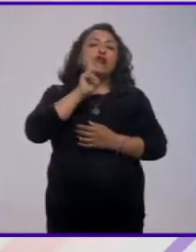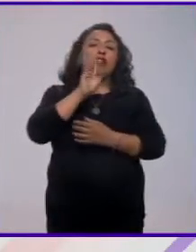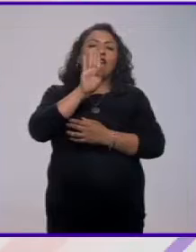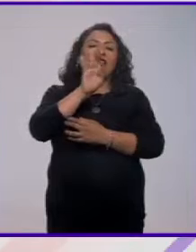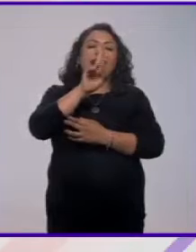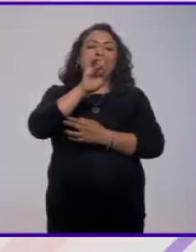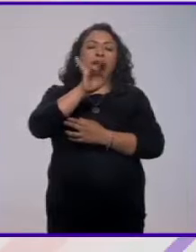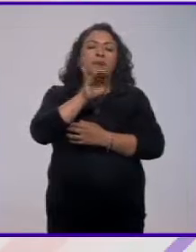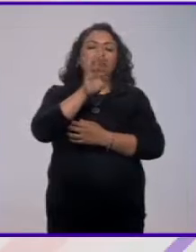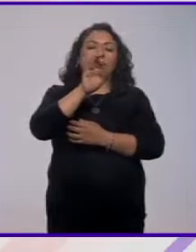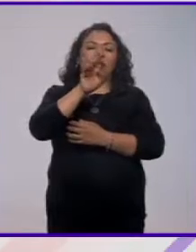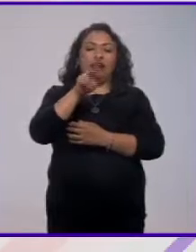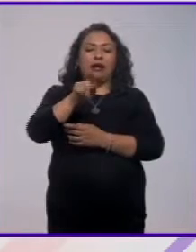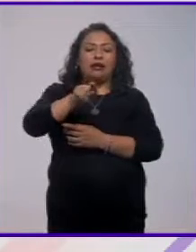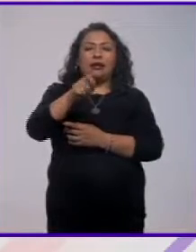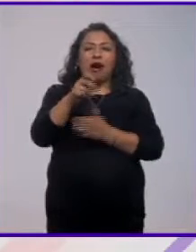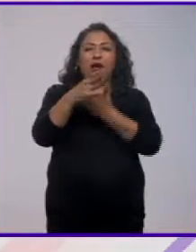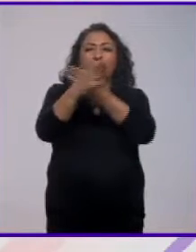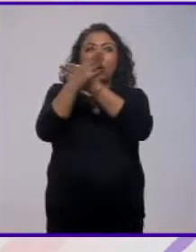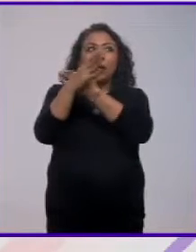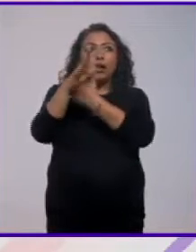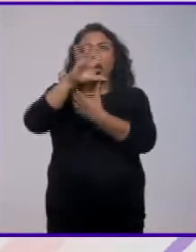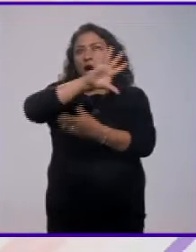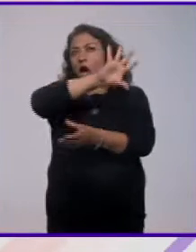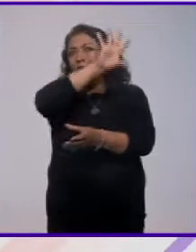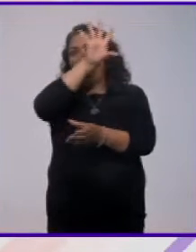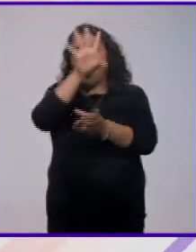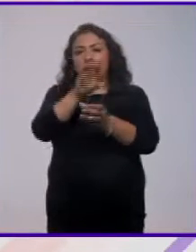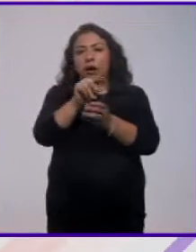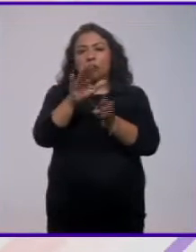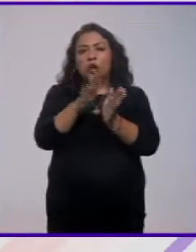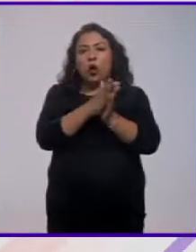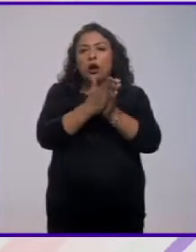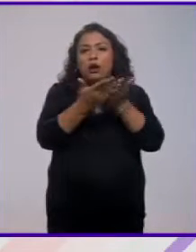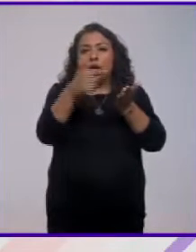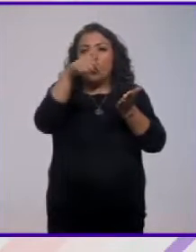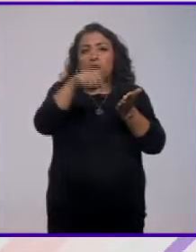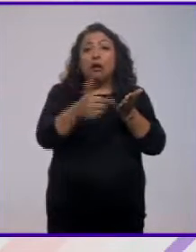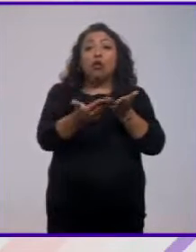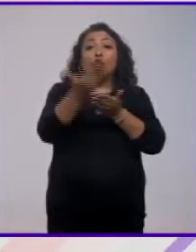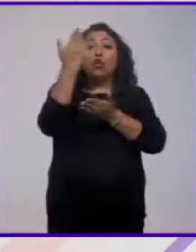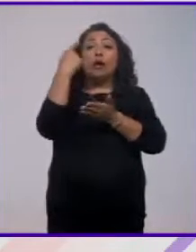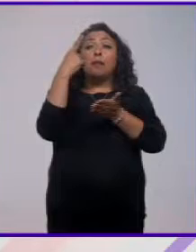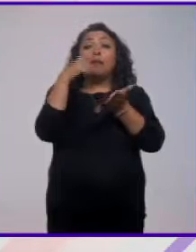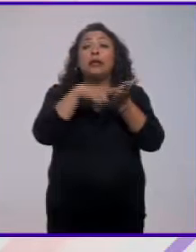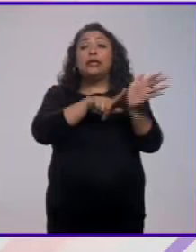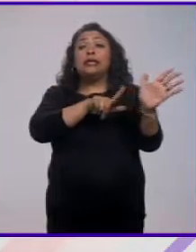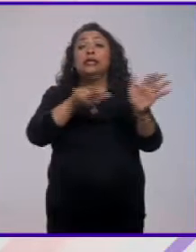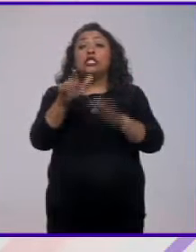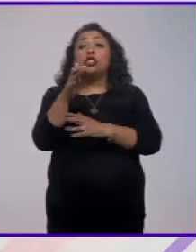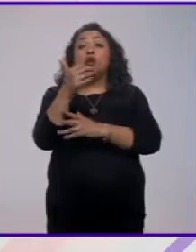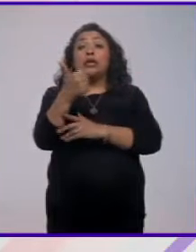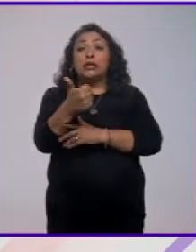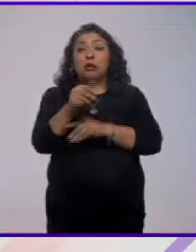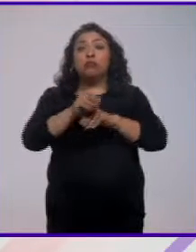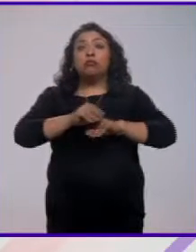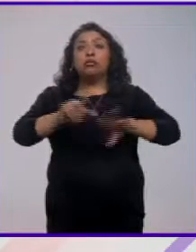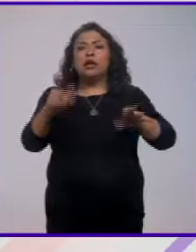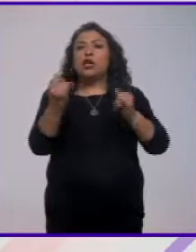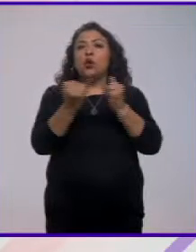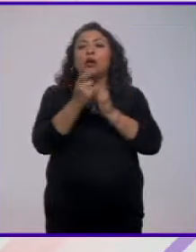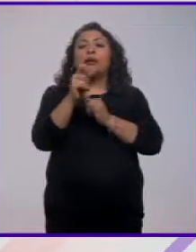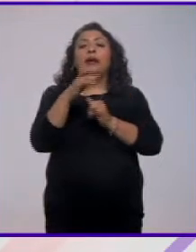llave y el cometa? Bueno, todo el tratado está en un libro aquí, publicado en 1756, como también hay un